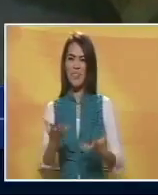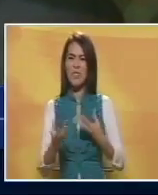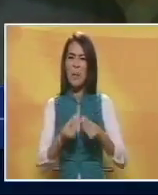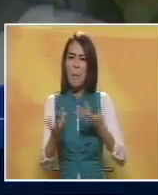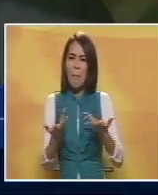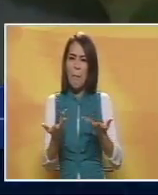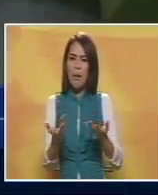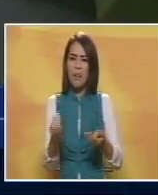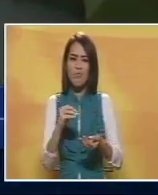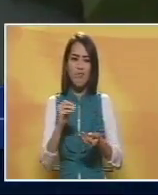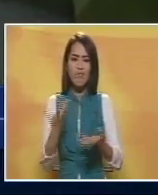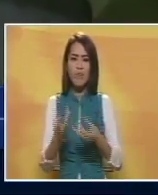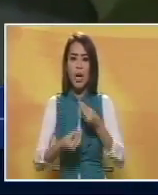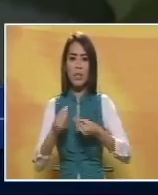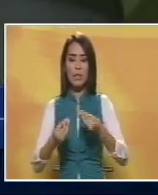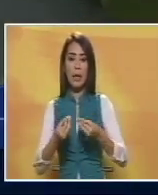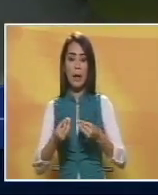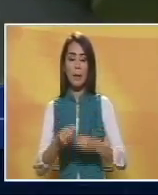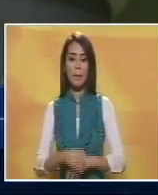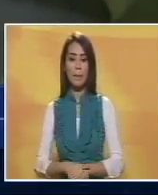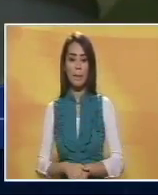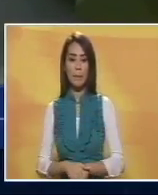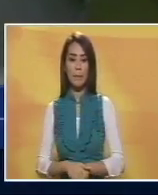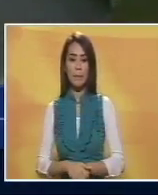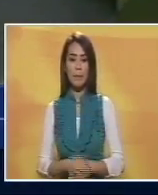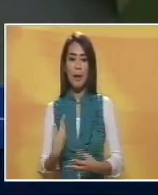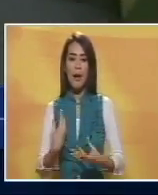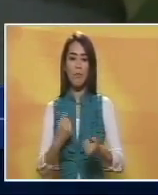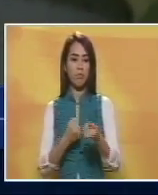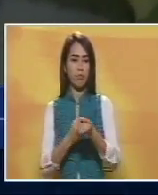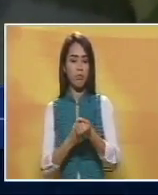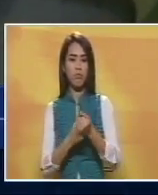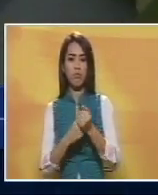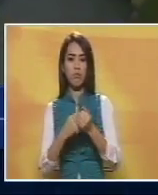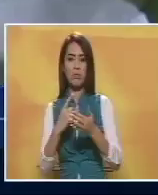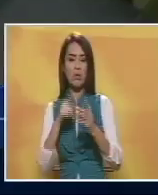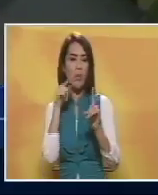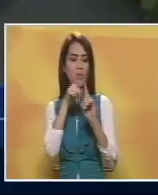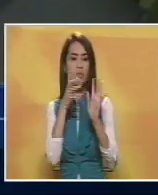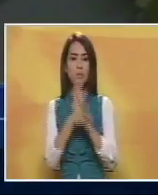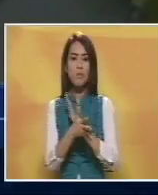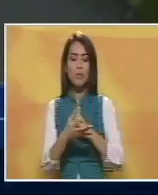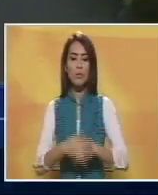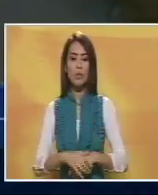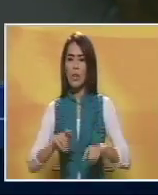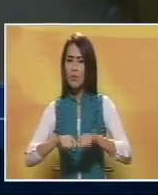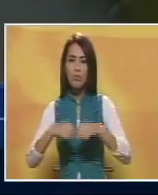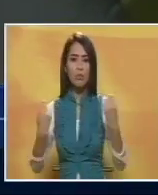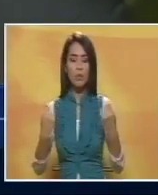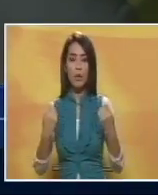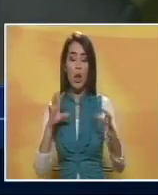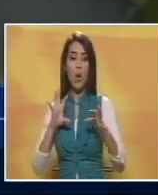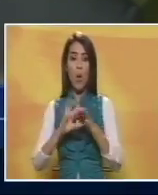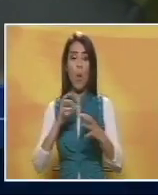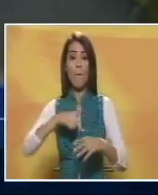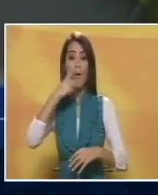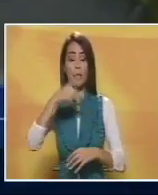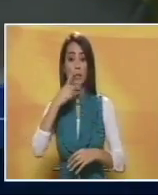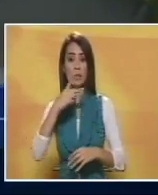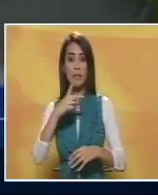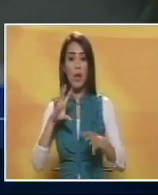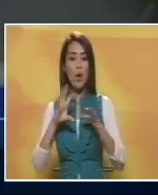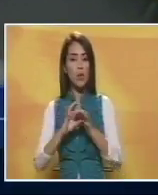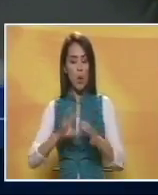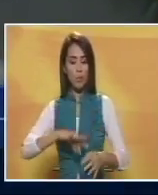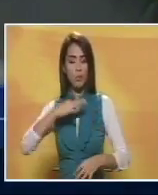hacer para echar bases profundas, indestructibles de la unión política, de la unión